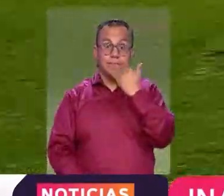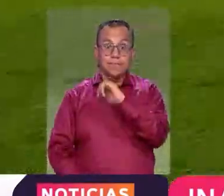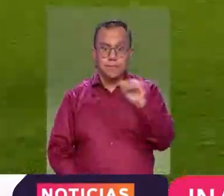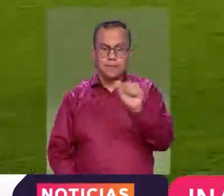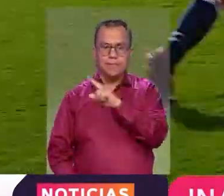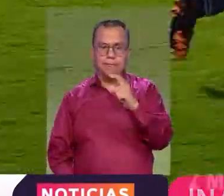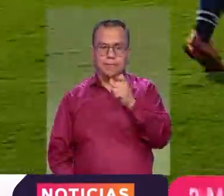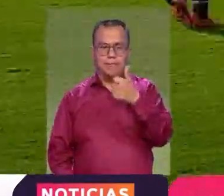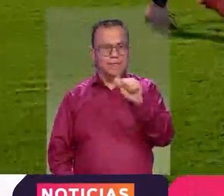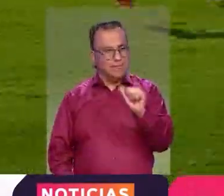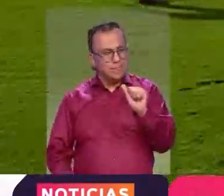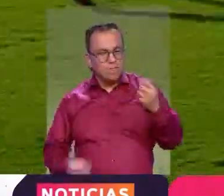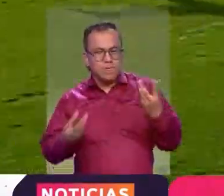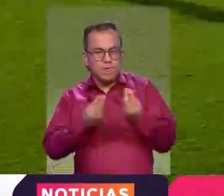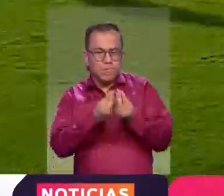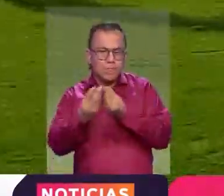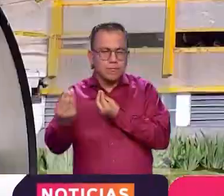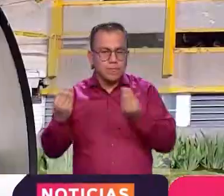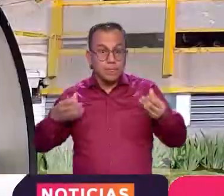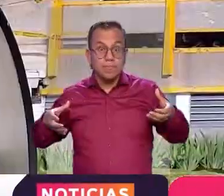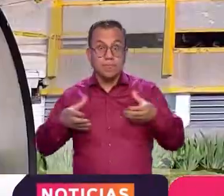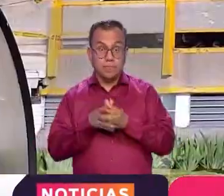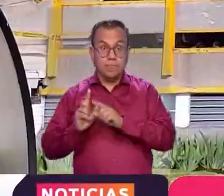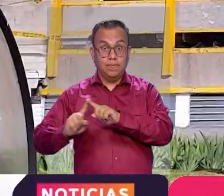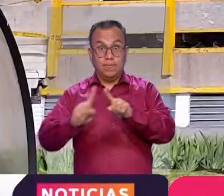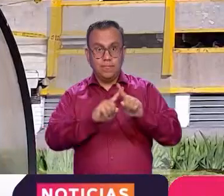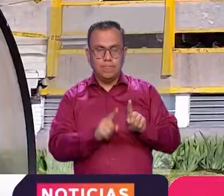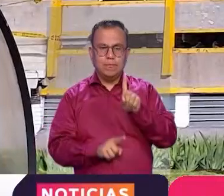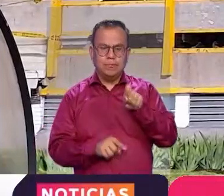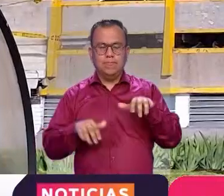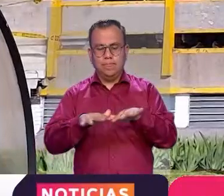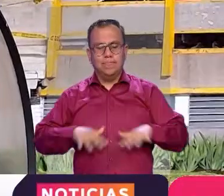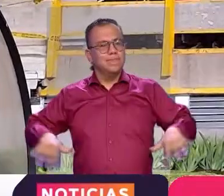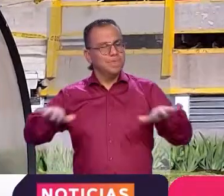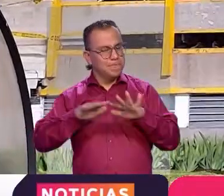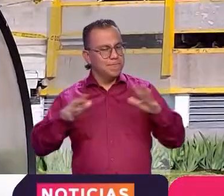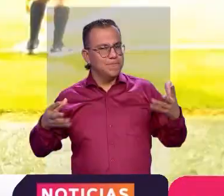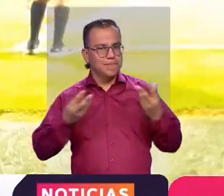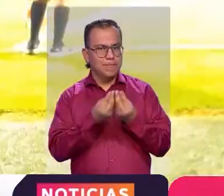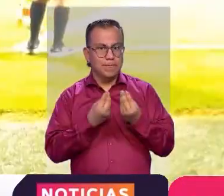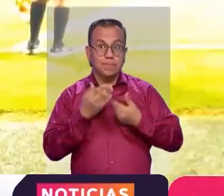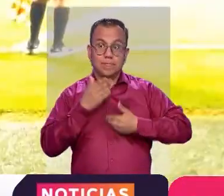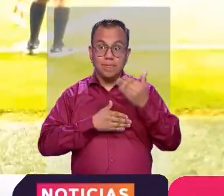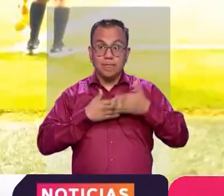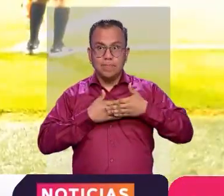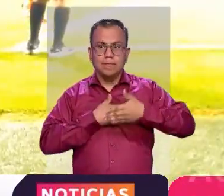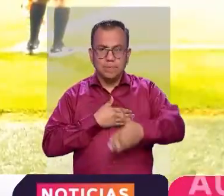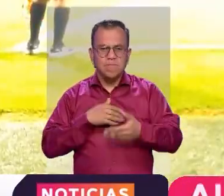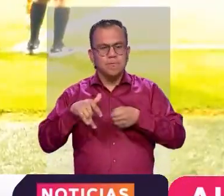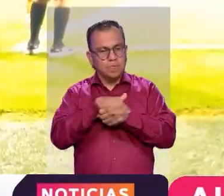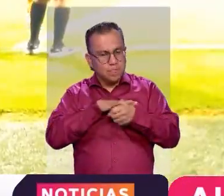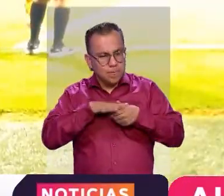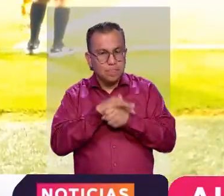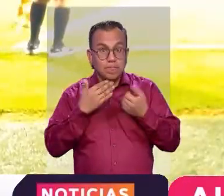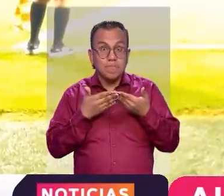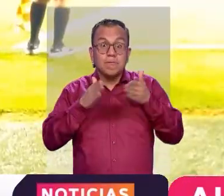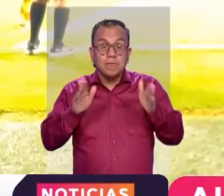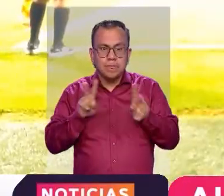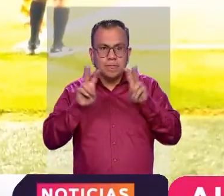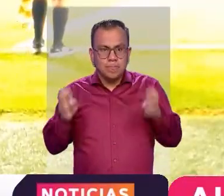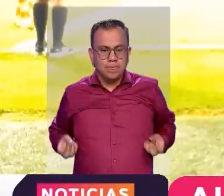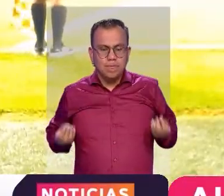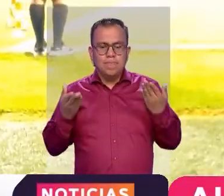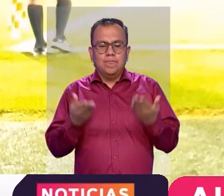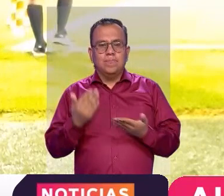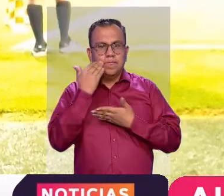110 equipos los cuales estarán repartidos en seis zonas en la primera fase llegamos más a los barrios abrimos más la